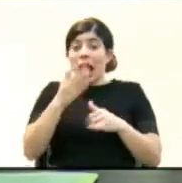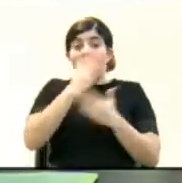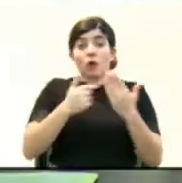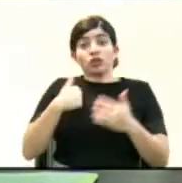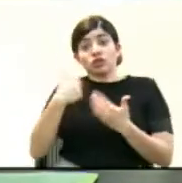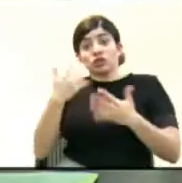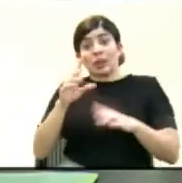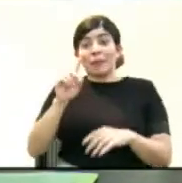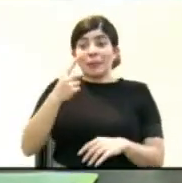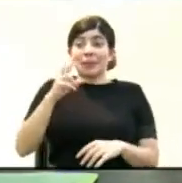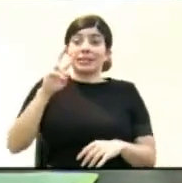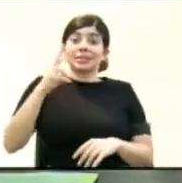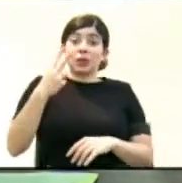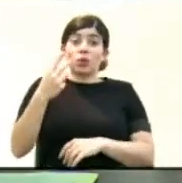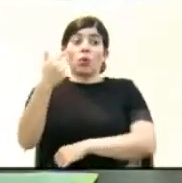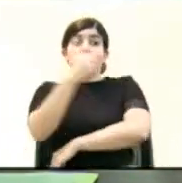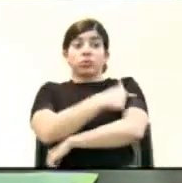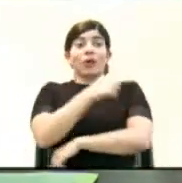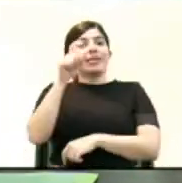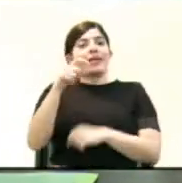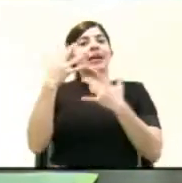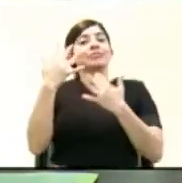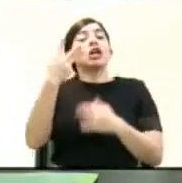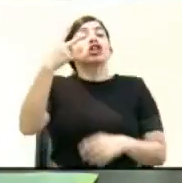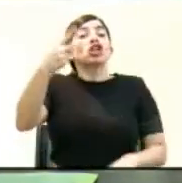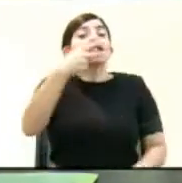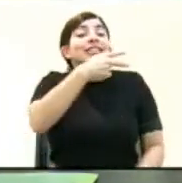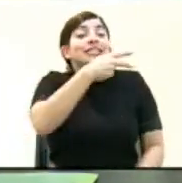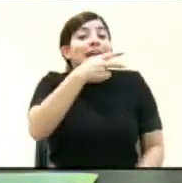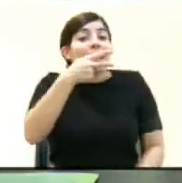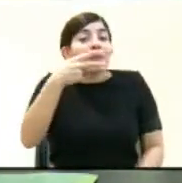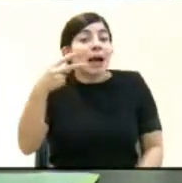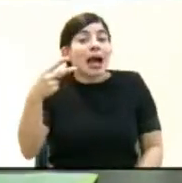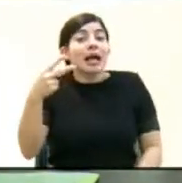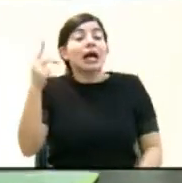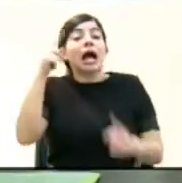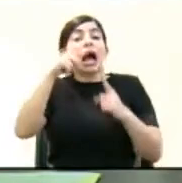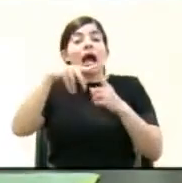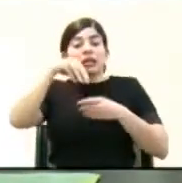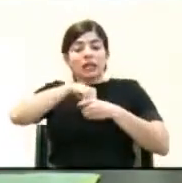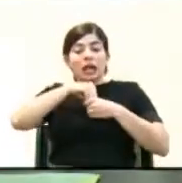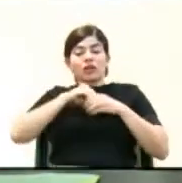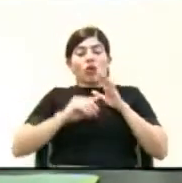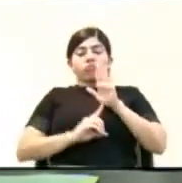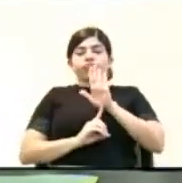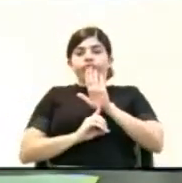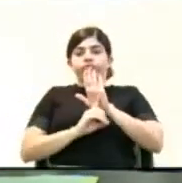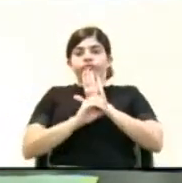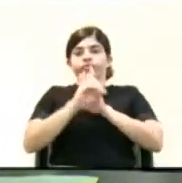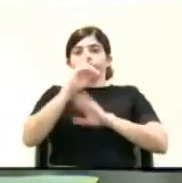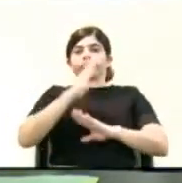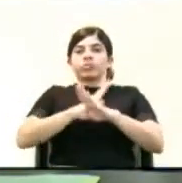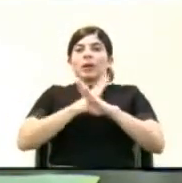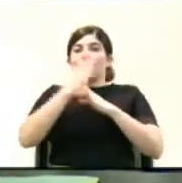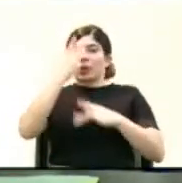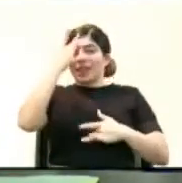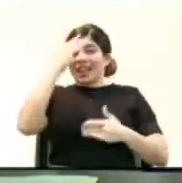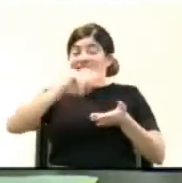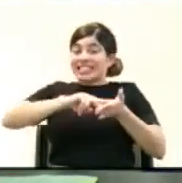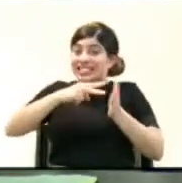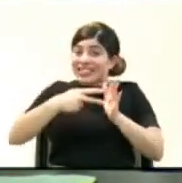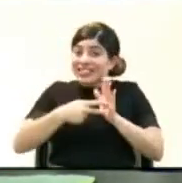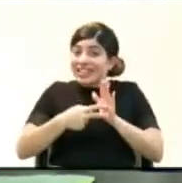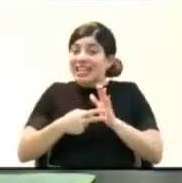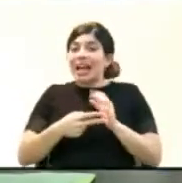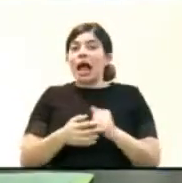segunda dosis, todavía hay que esperar otras 2 semanas para que esa inmunidad se genere. Entonces, eso significa